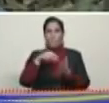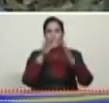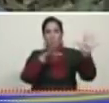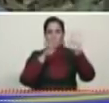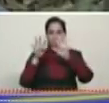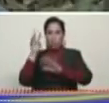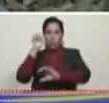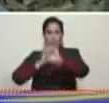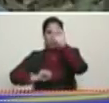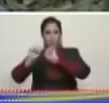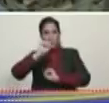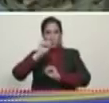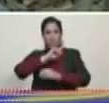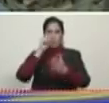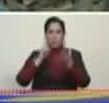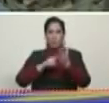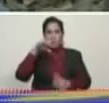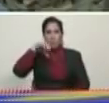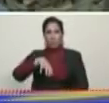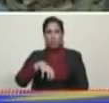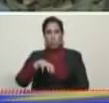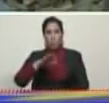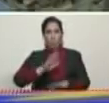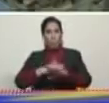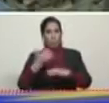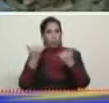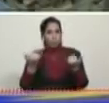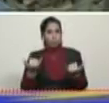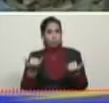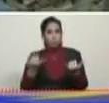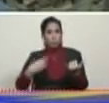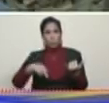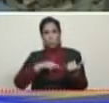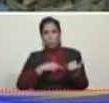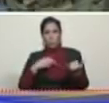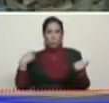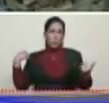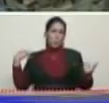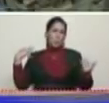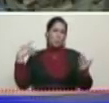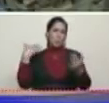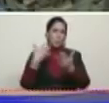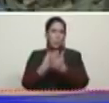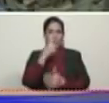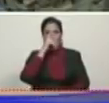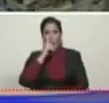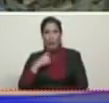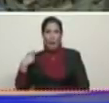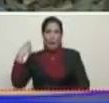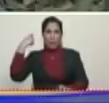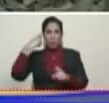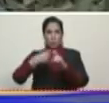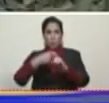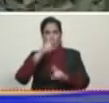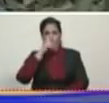muy importante porque ya nosotros tenemos varios años. El año